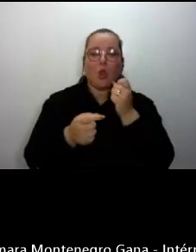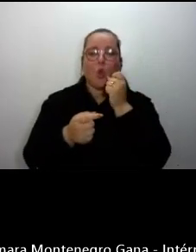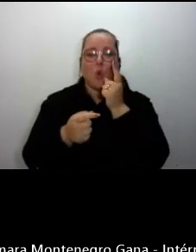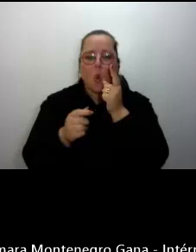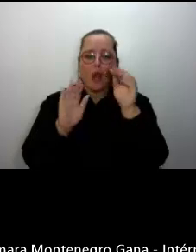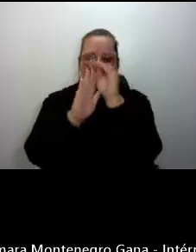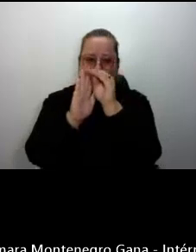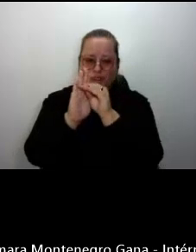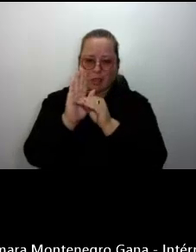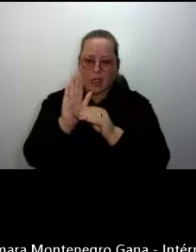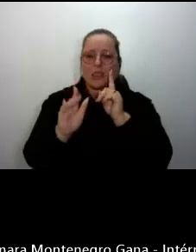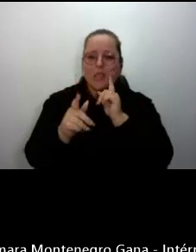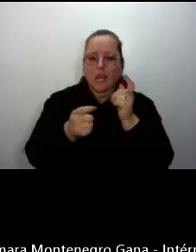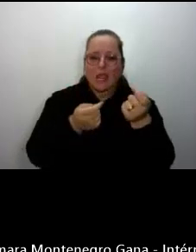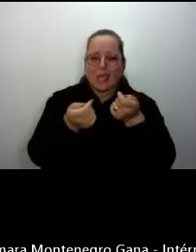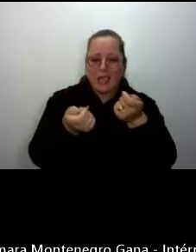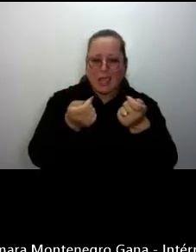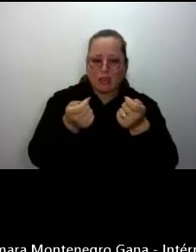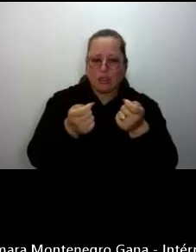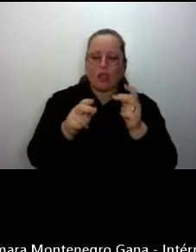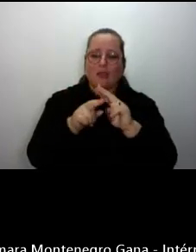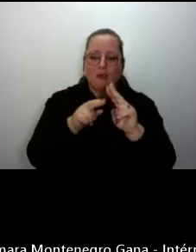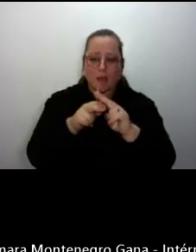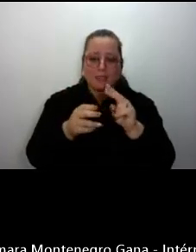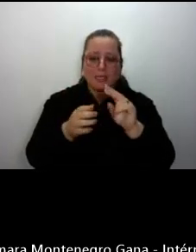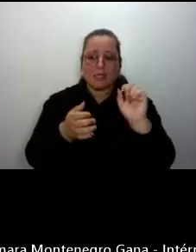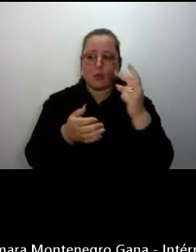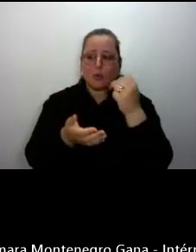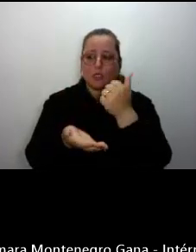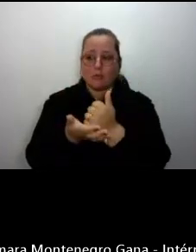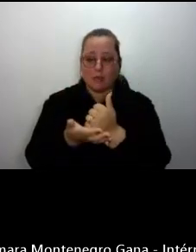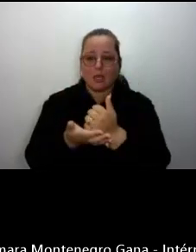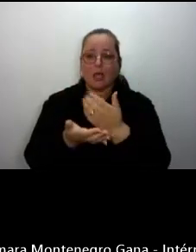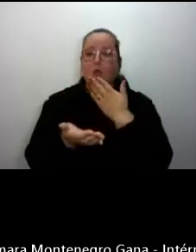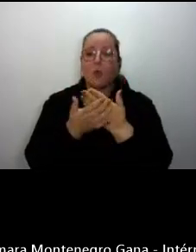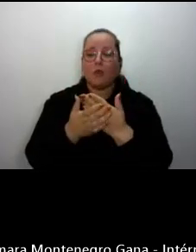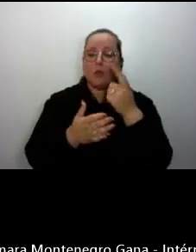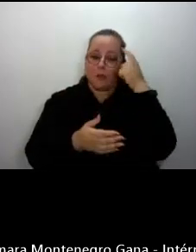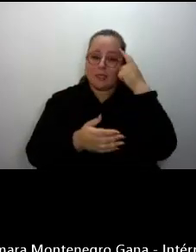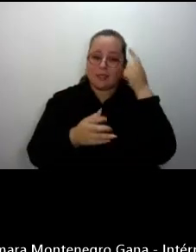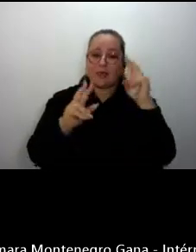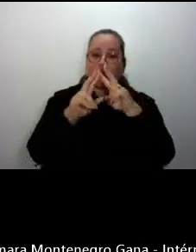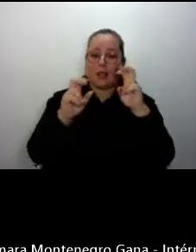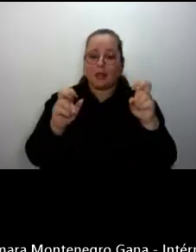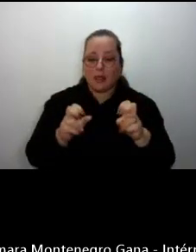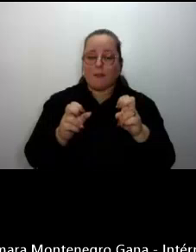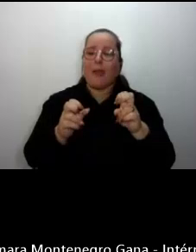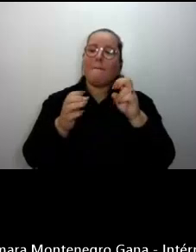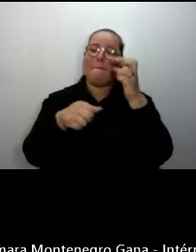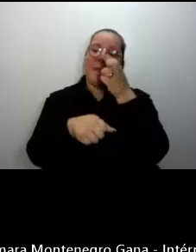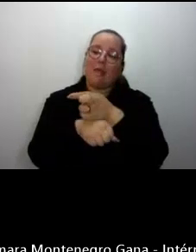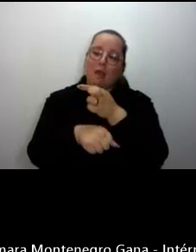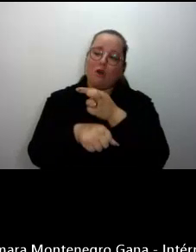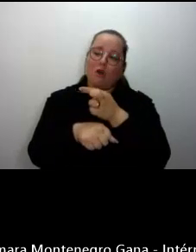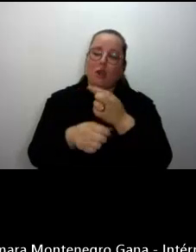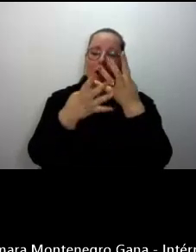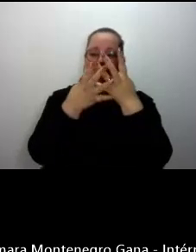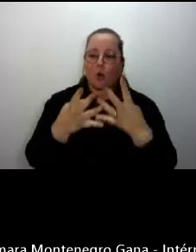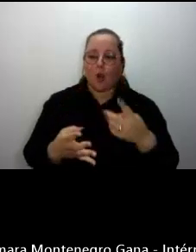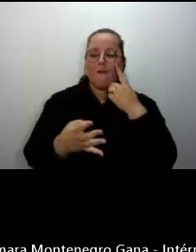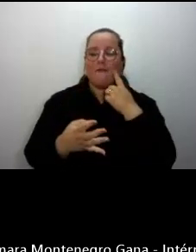de gestión que vamos a orientar durante el segundo semestre? Cuando nos referimos a la gestión pedagógica y curricular, hablamos del proyecto educativo